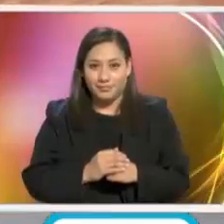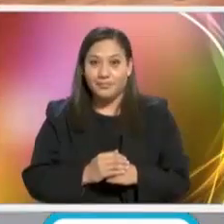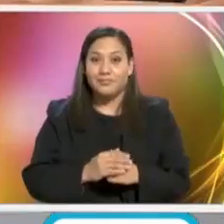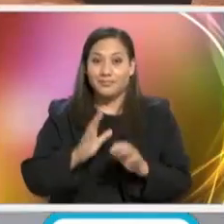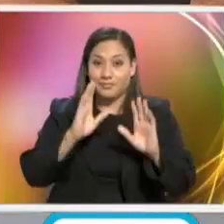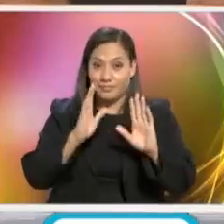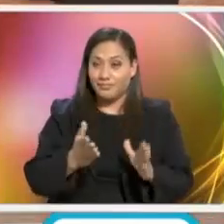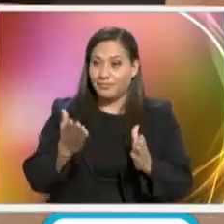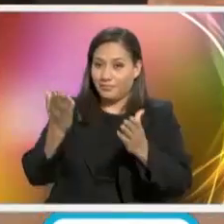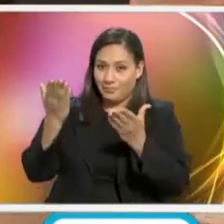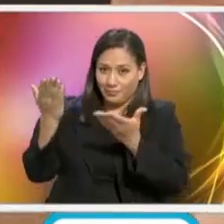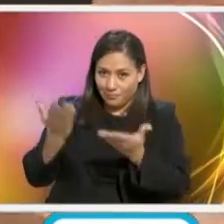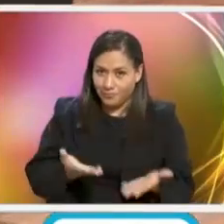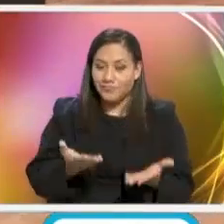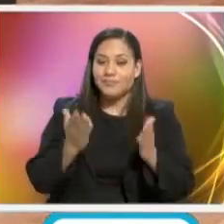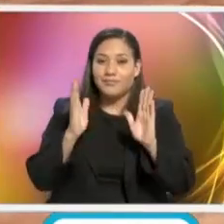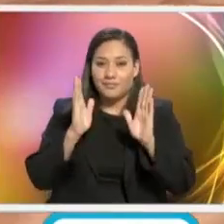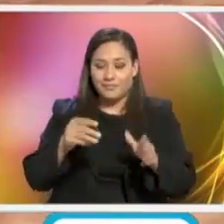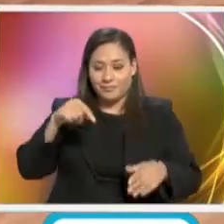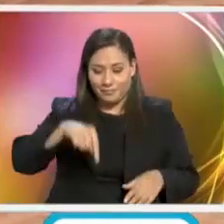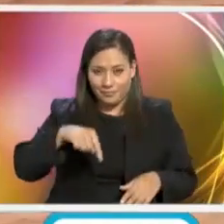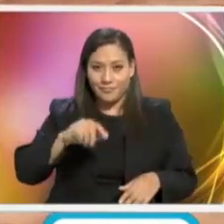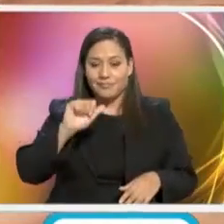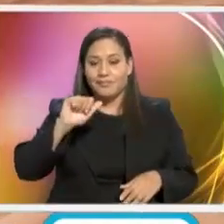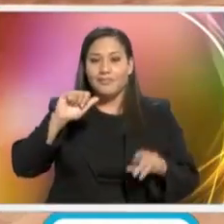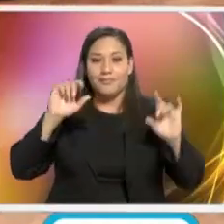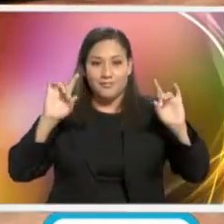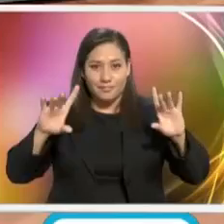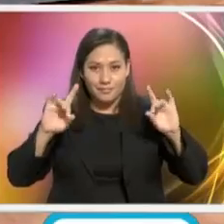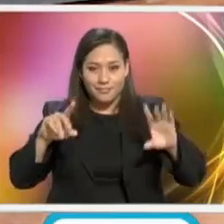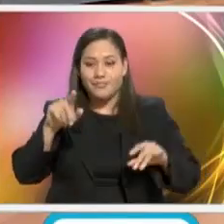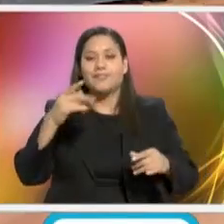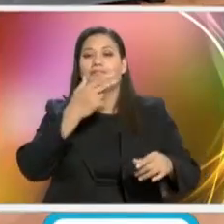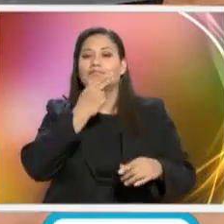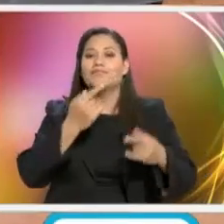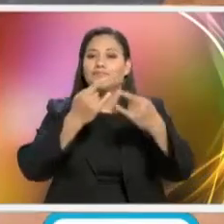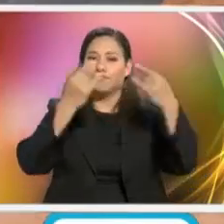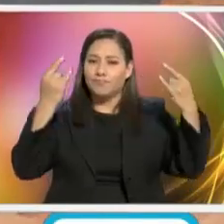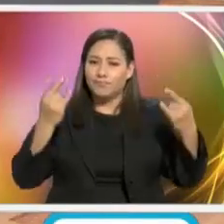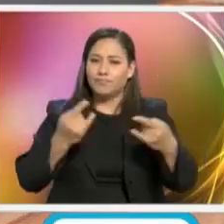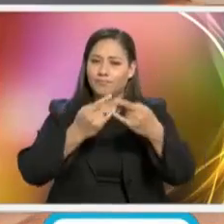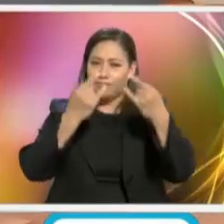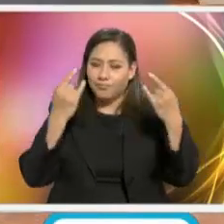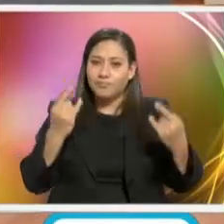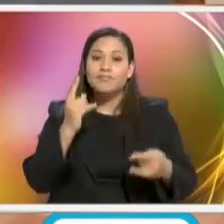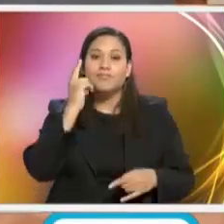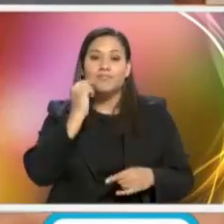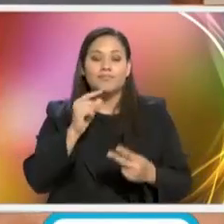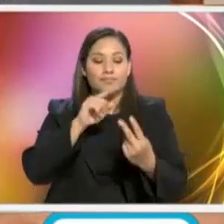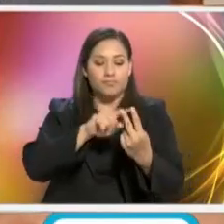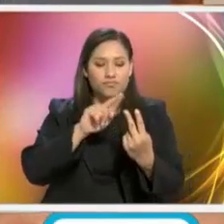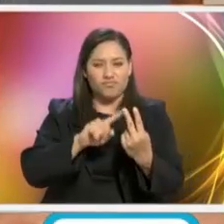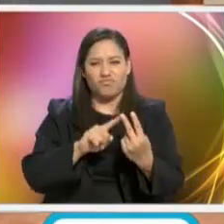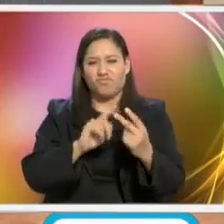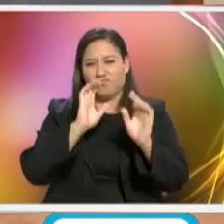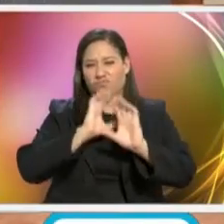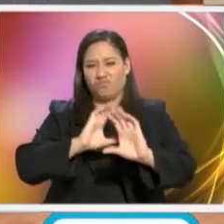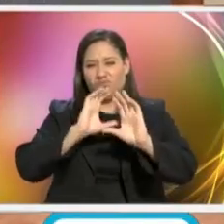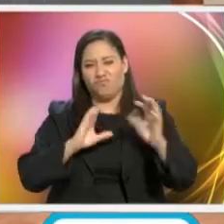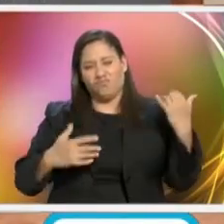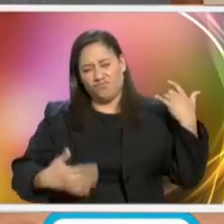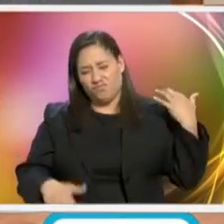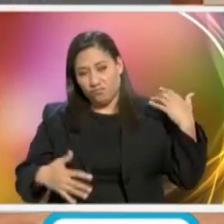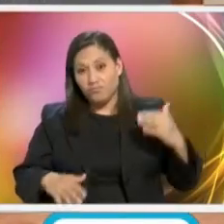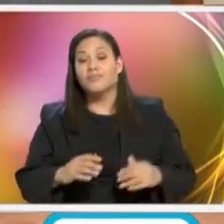Ya llegó, ya está aquí Ángel, nuestro hombre de las anécdotas. Quique nos va a hablar de dos grandes exponentes del rock ¿Quién no